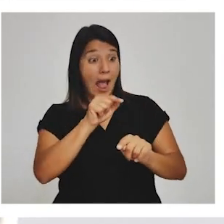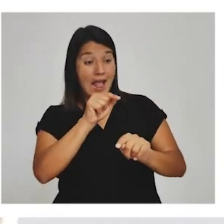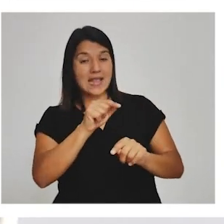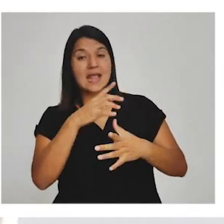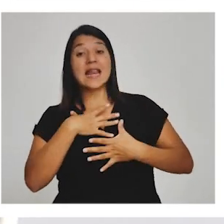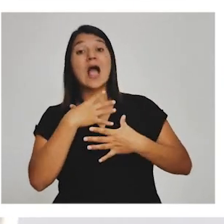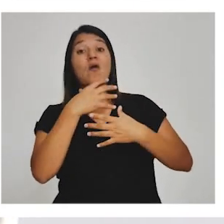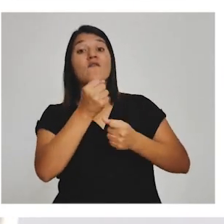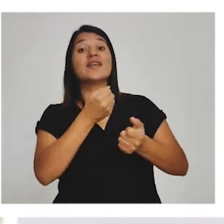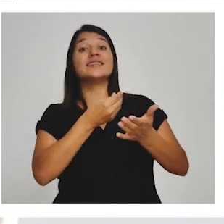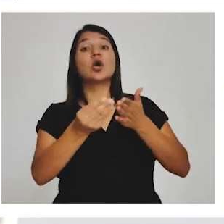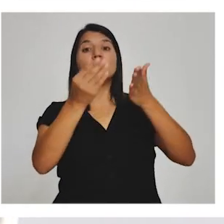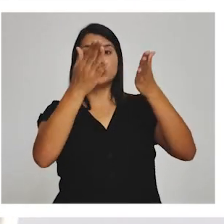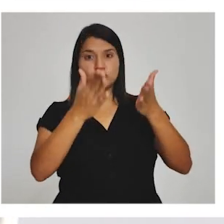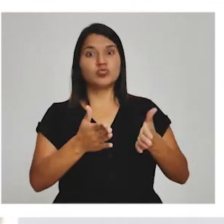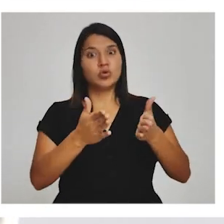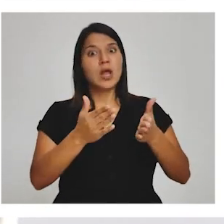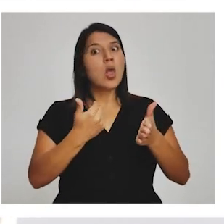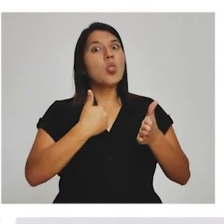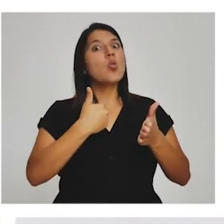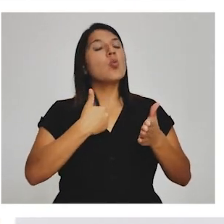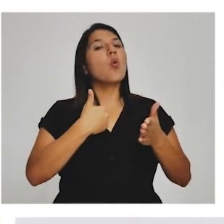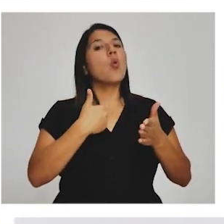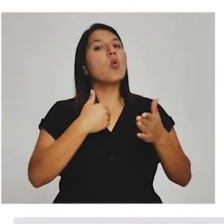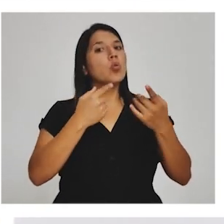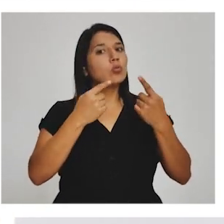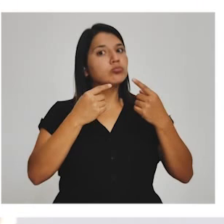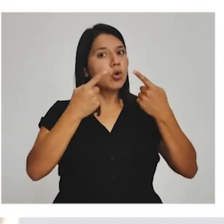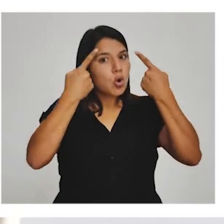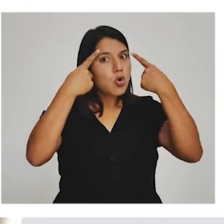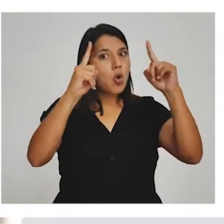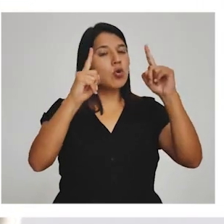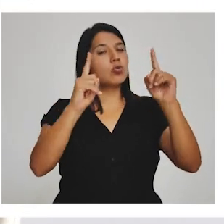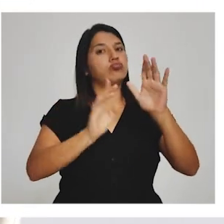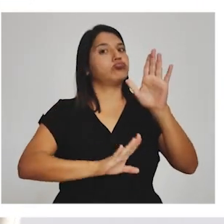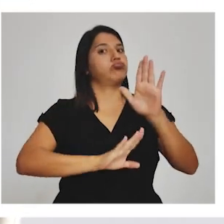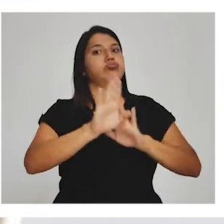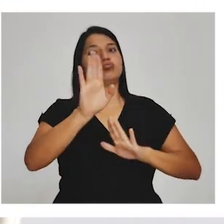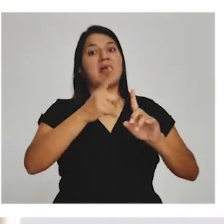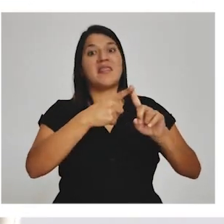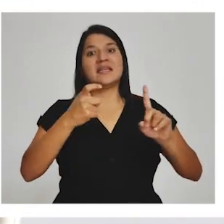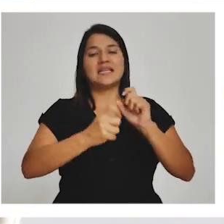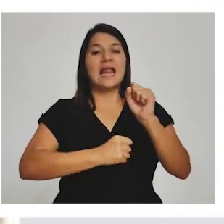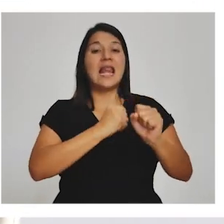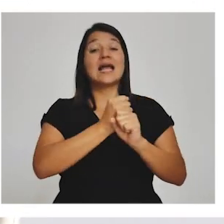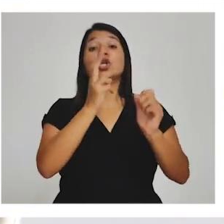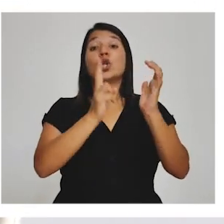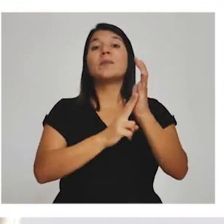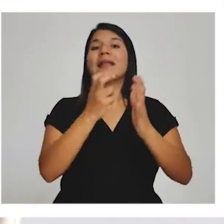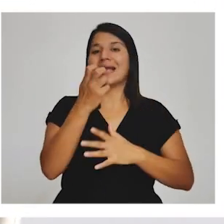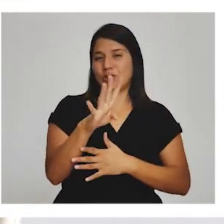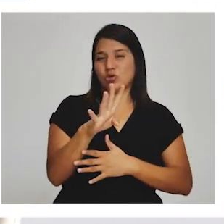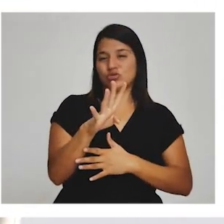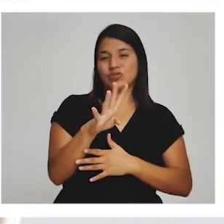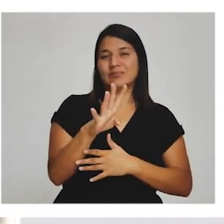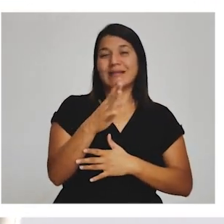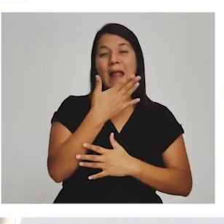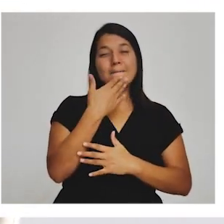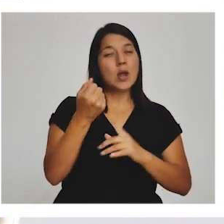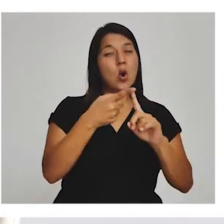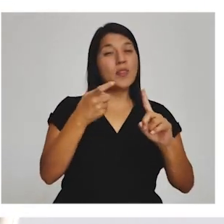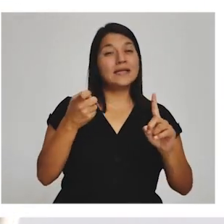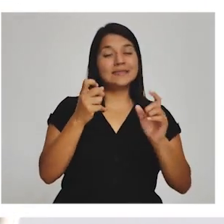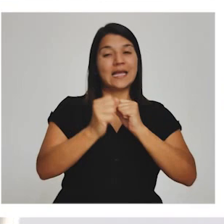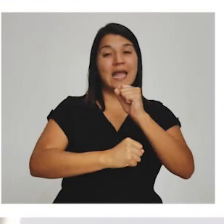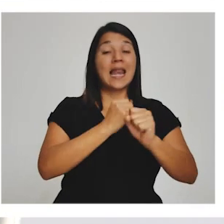alcanzó su valor más alto desde 2014, su valor más alto casi en una década.